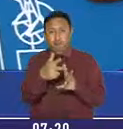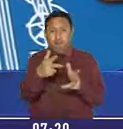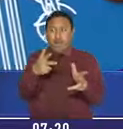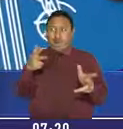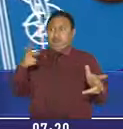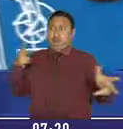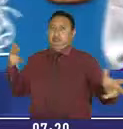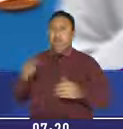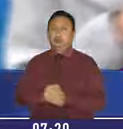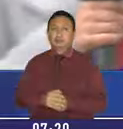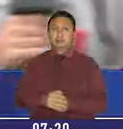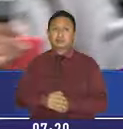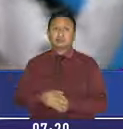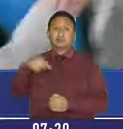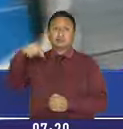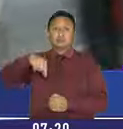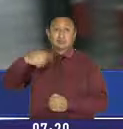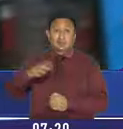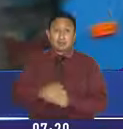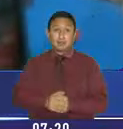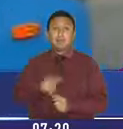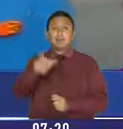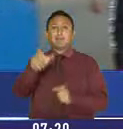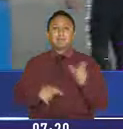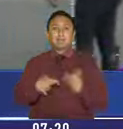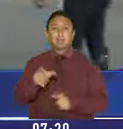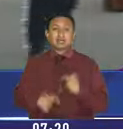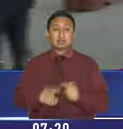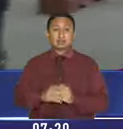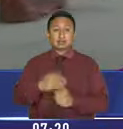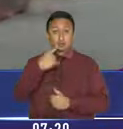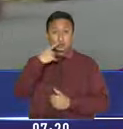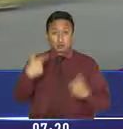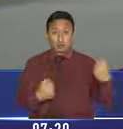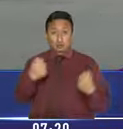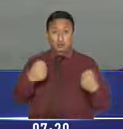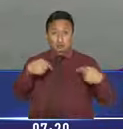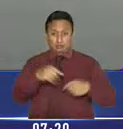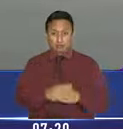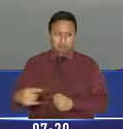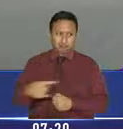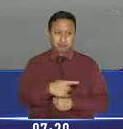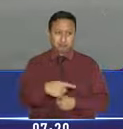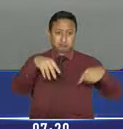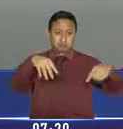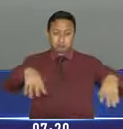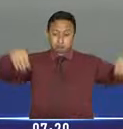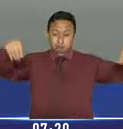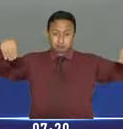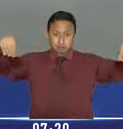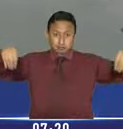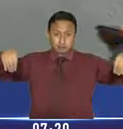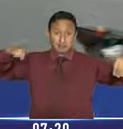y discusiones entre algunos de los conductores porque como hay conos y la presencia de los agentes quieren invadir el otro carril y se pelean.